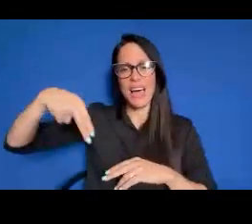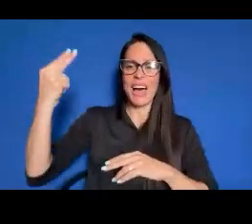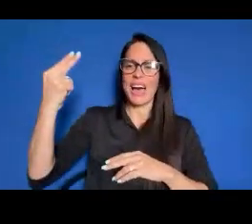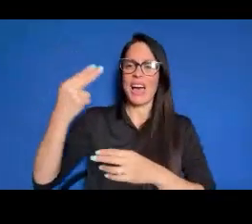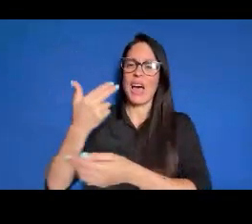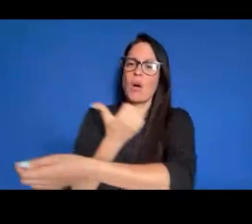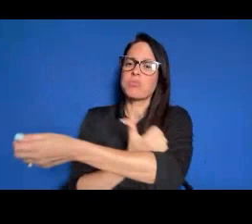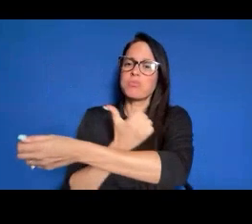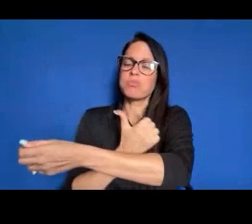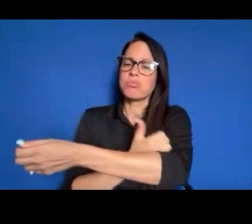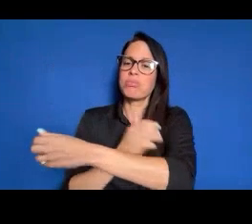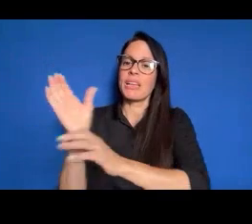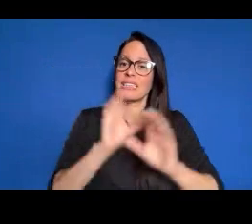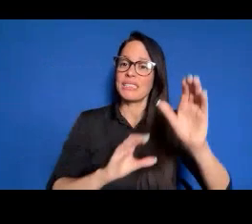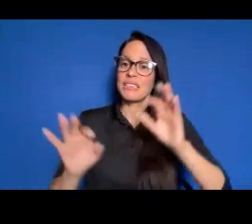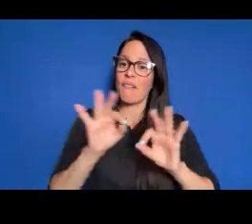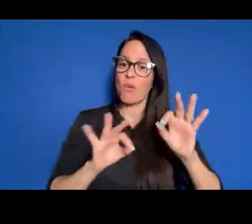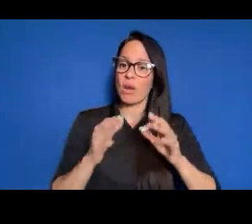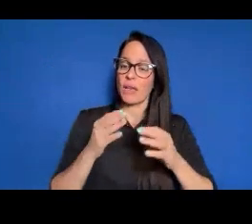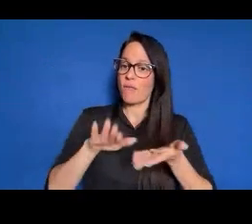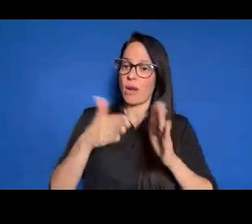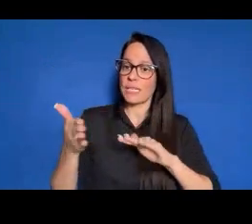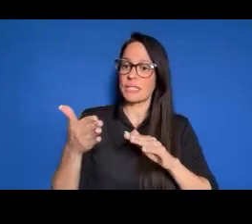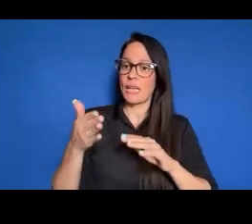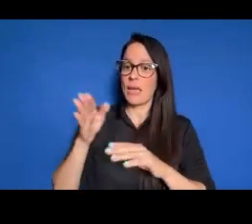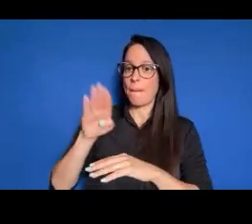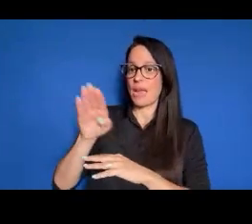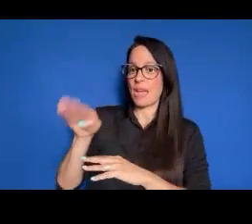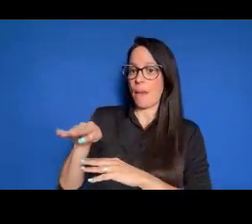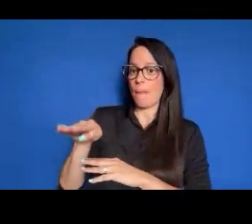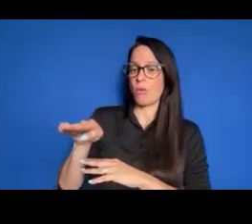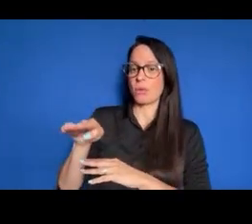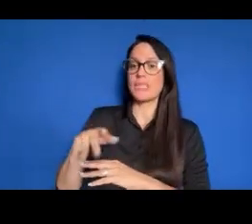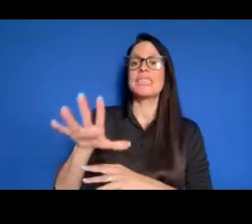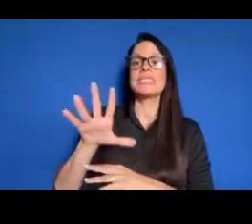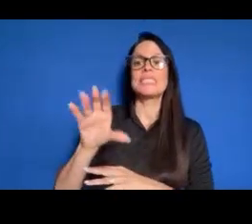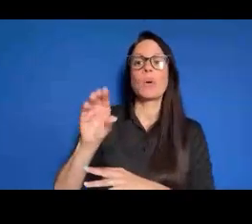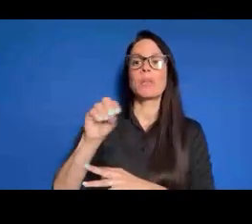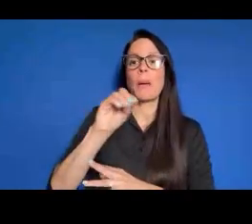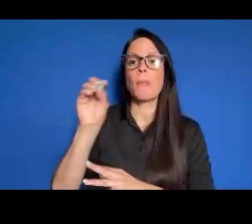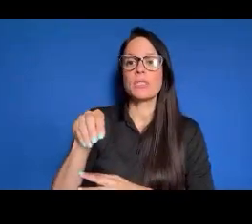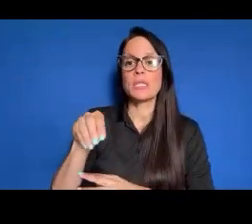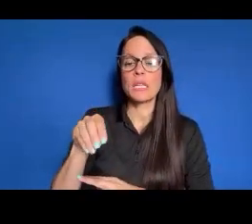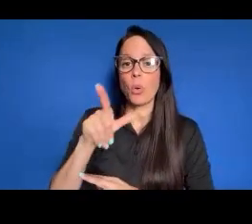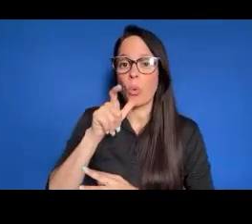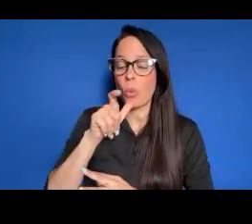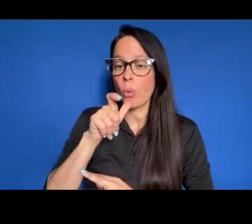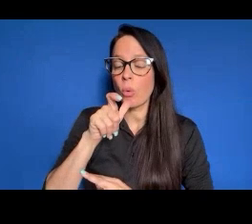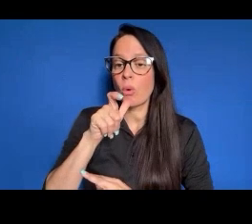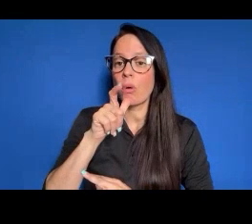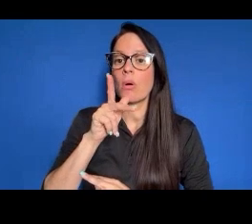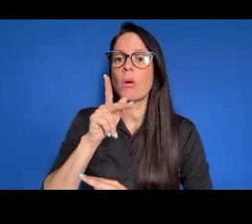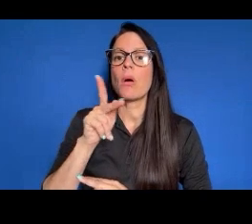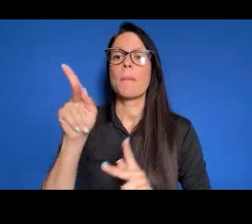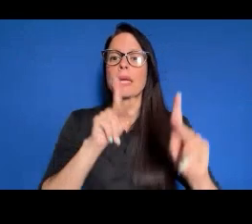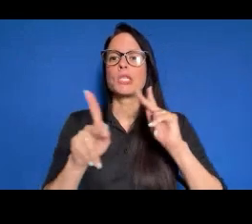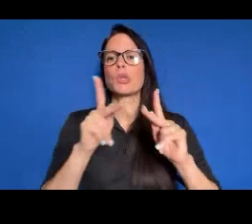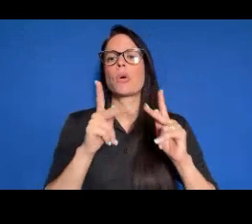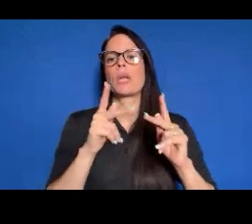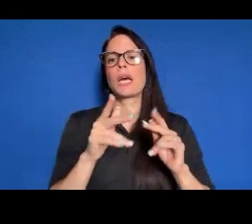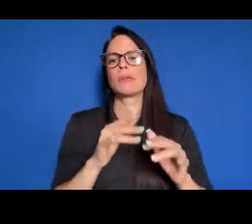de Bayamón, específicamente, donde el 50% era personas confinadas. Y el